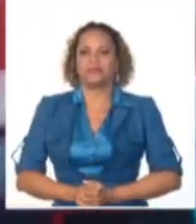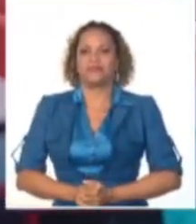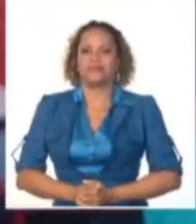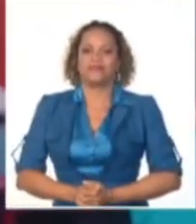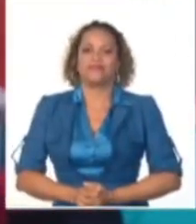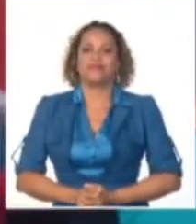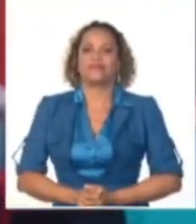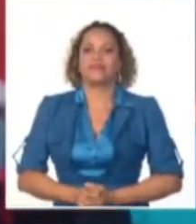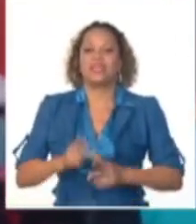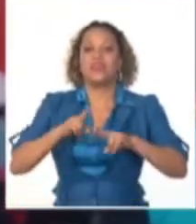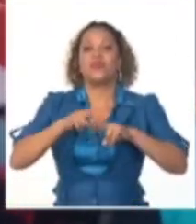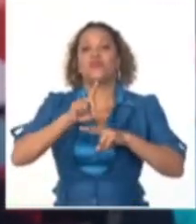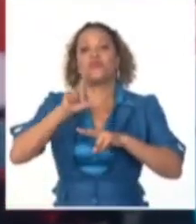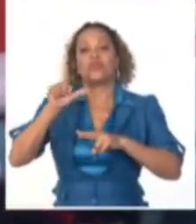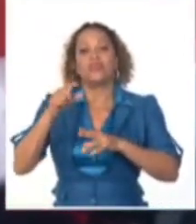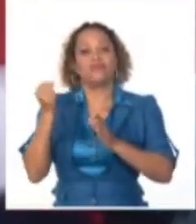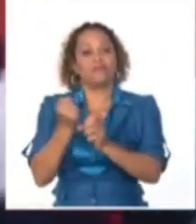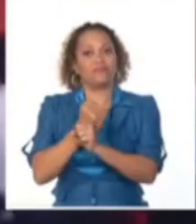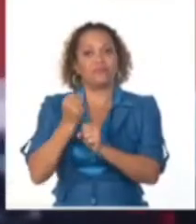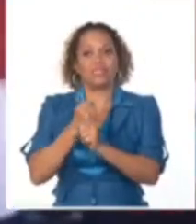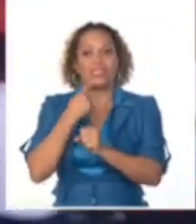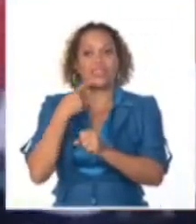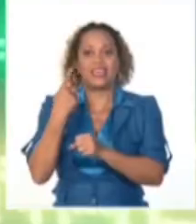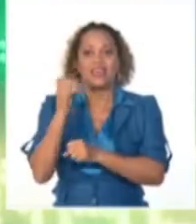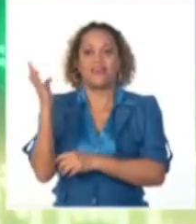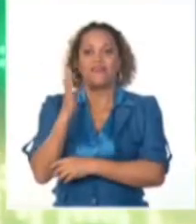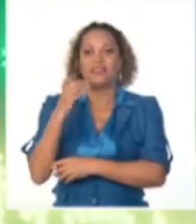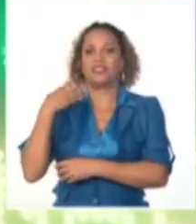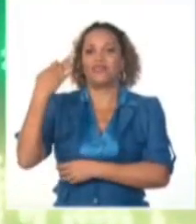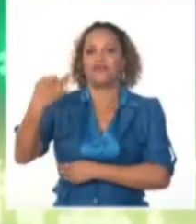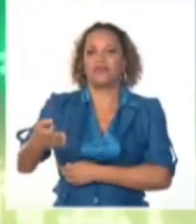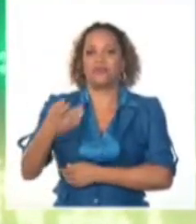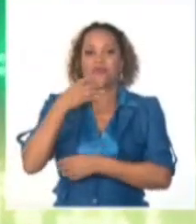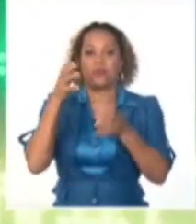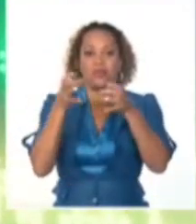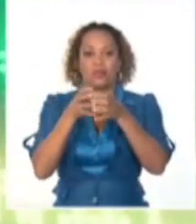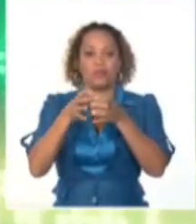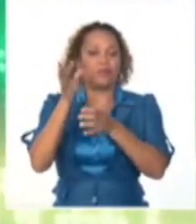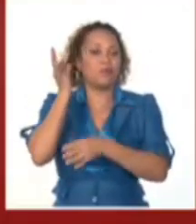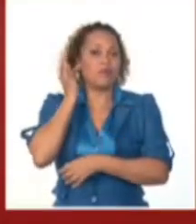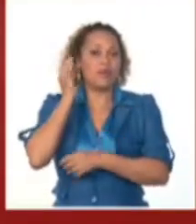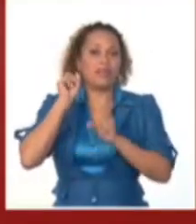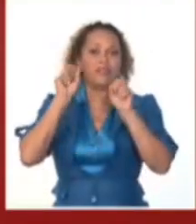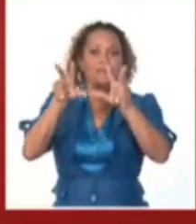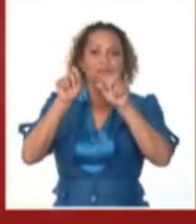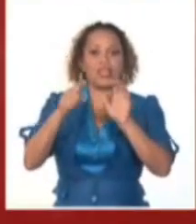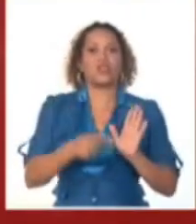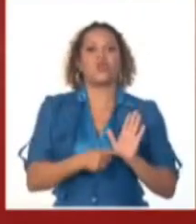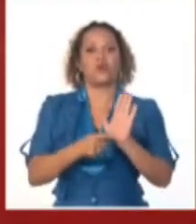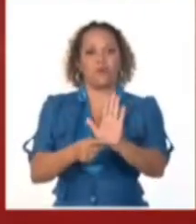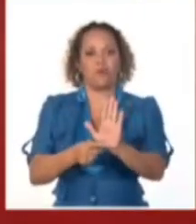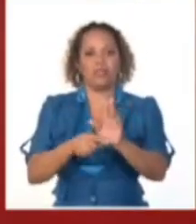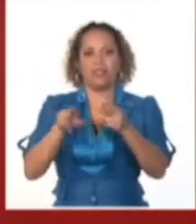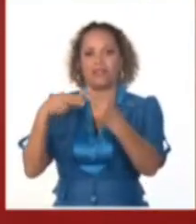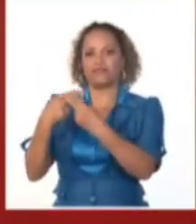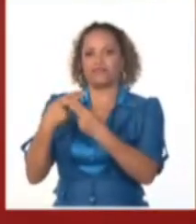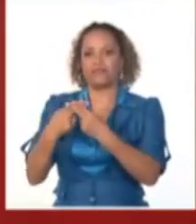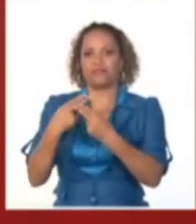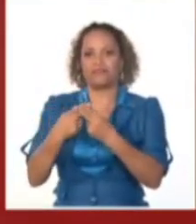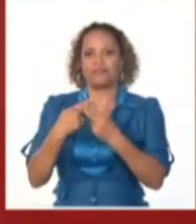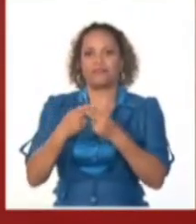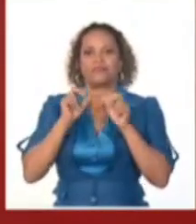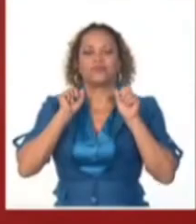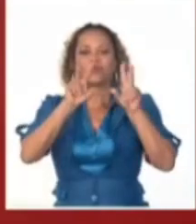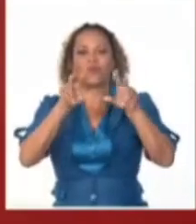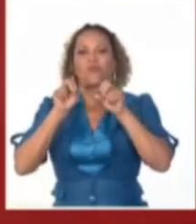En Holguín se vive con intensidad la fiesta del futuro. Las chicas del voleibol femenino lo están demostrando sobre la cancha del Ateneo Deportivo Fernando